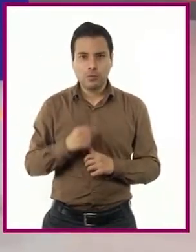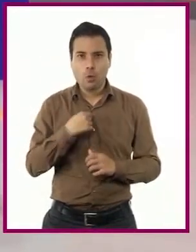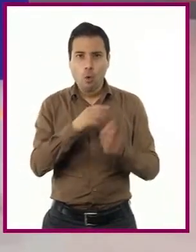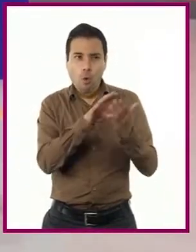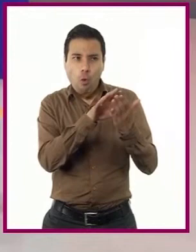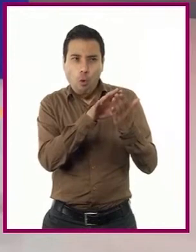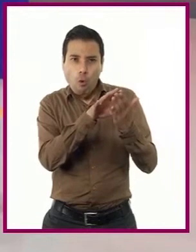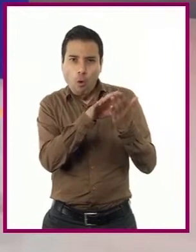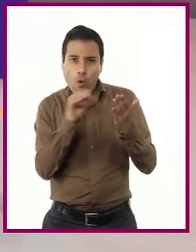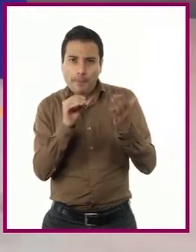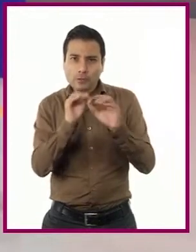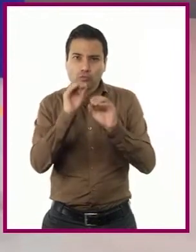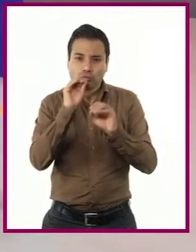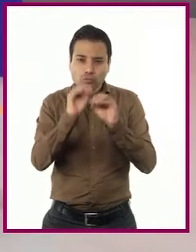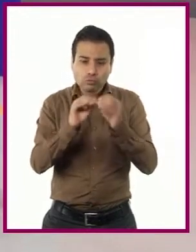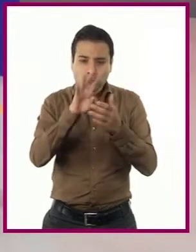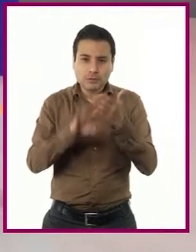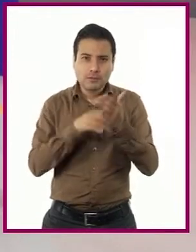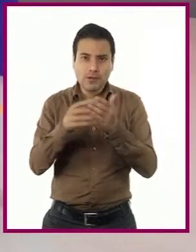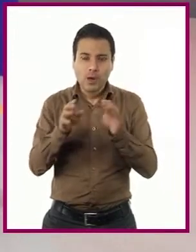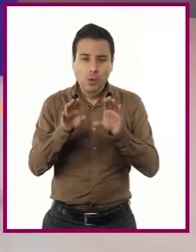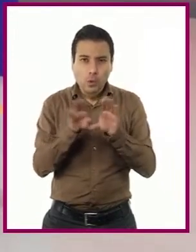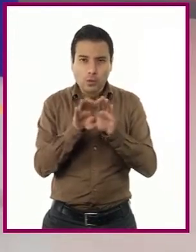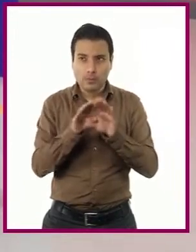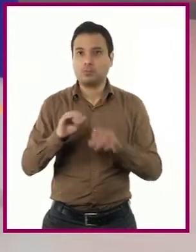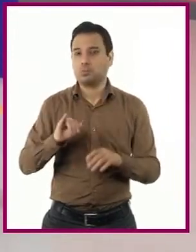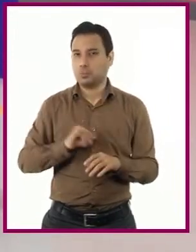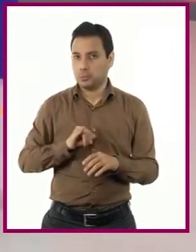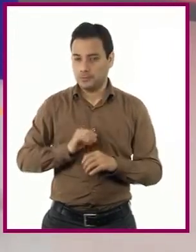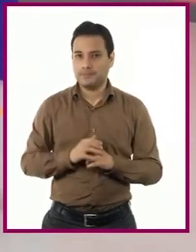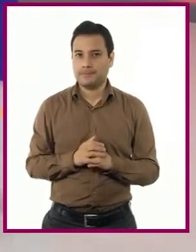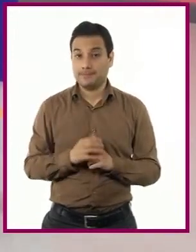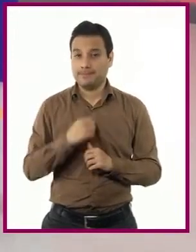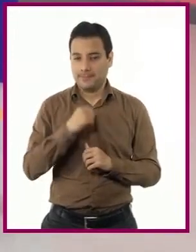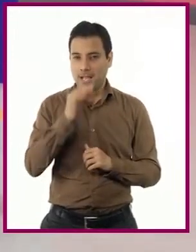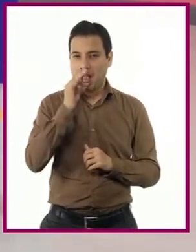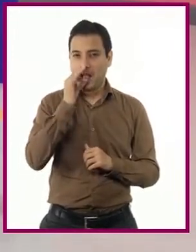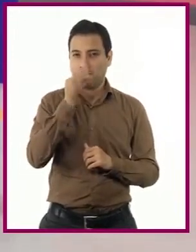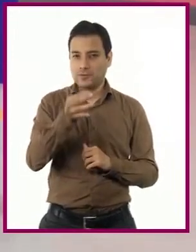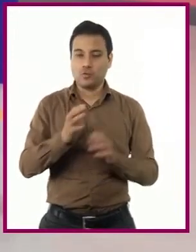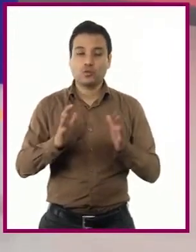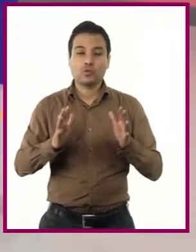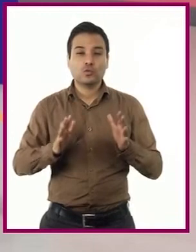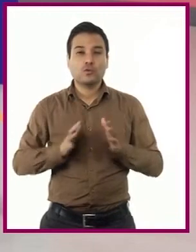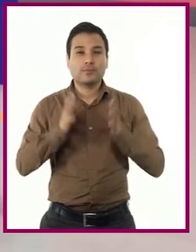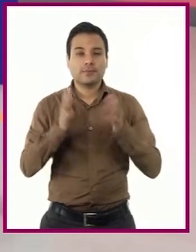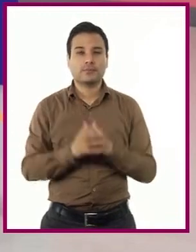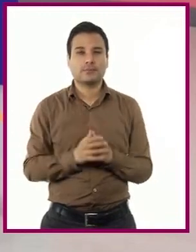uso de las tablas. Profesor, le tengo una sorpresa. ¿Cuál sorpresa?